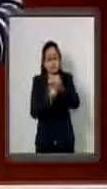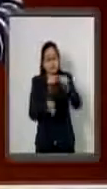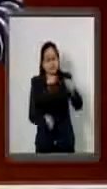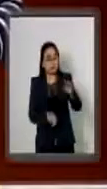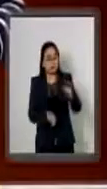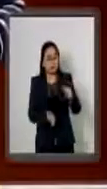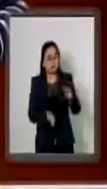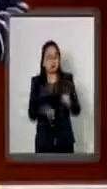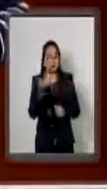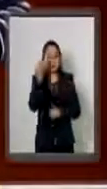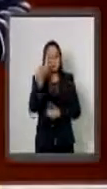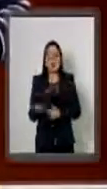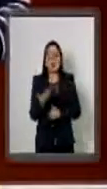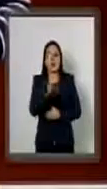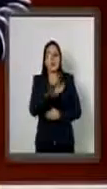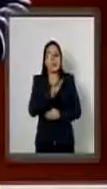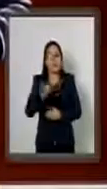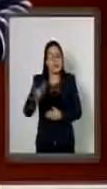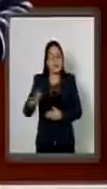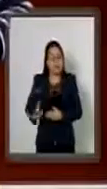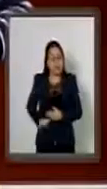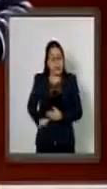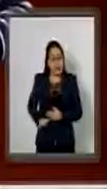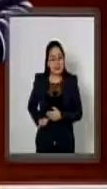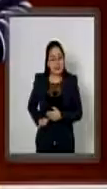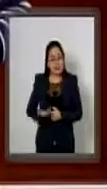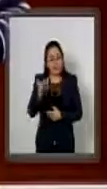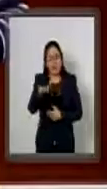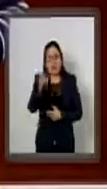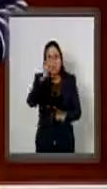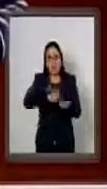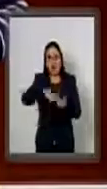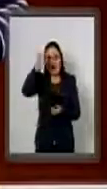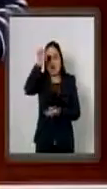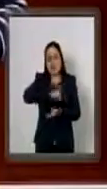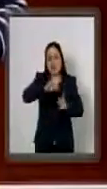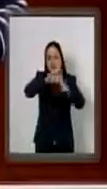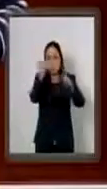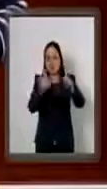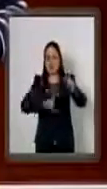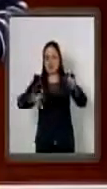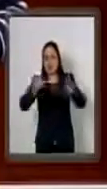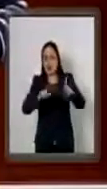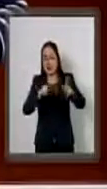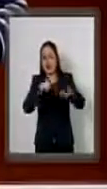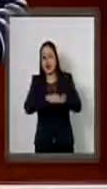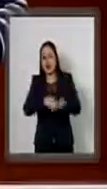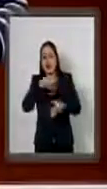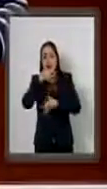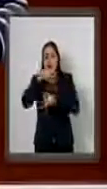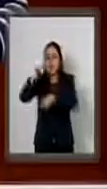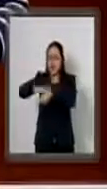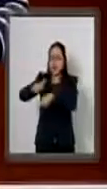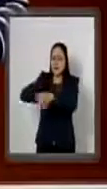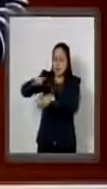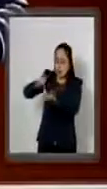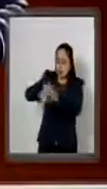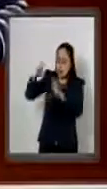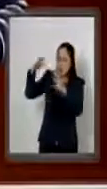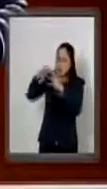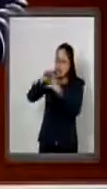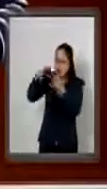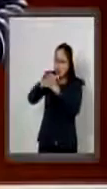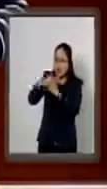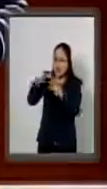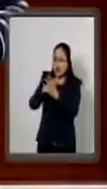el presidente, en su carácter de jefe de Estado, declararía que estamos en guerra y